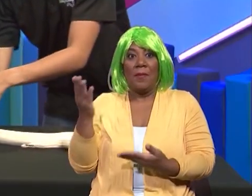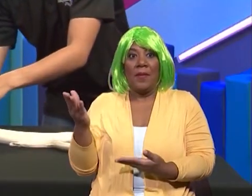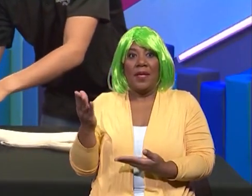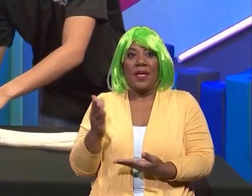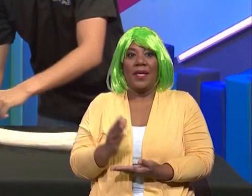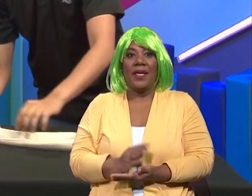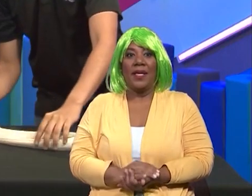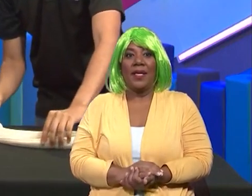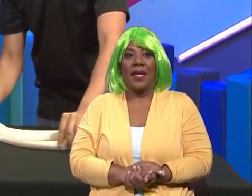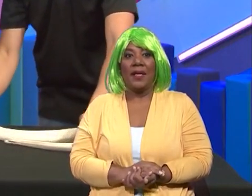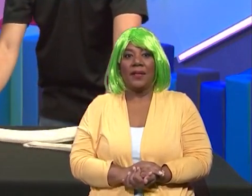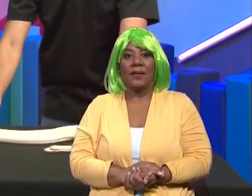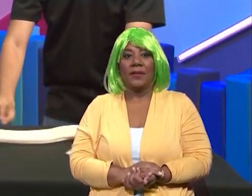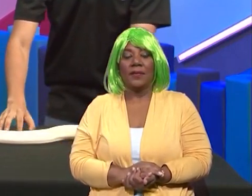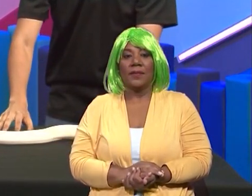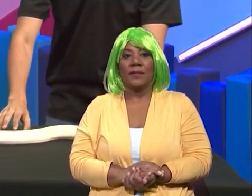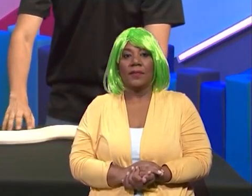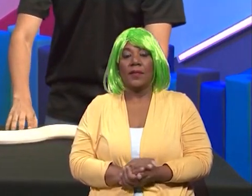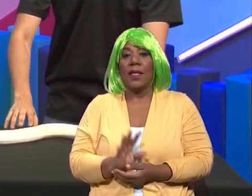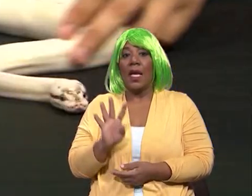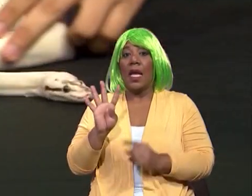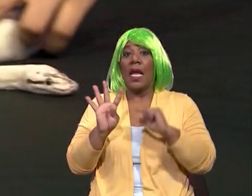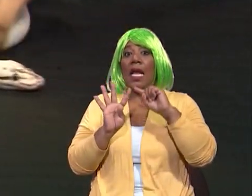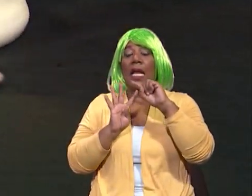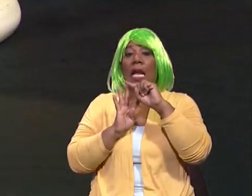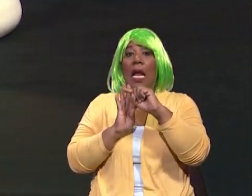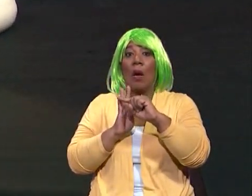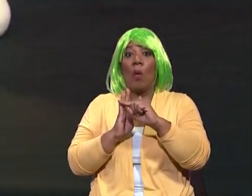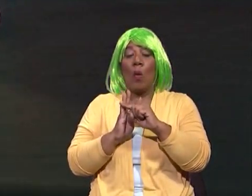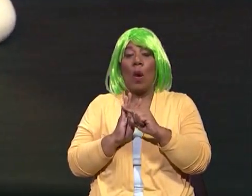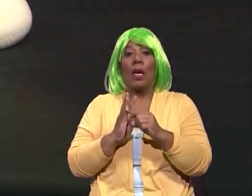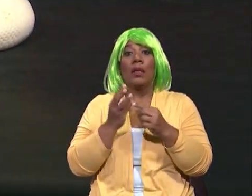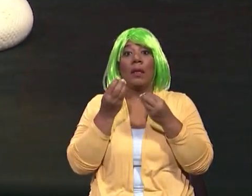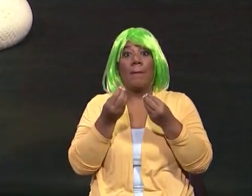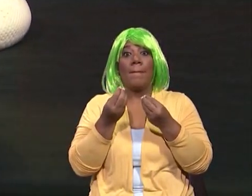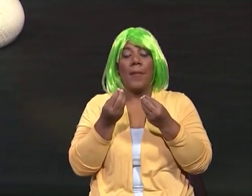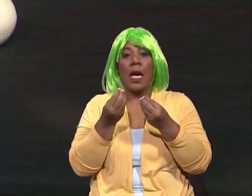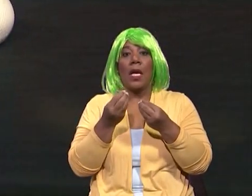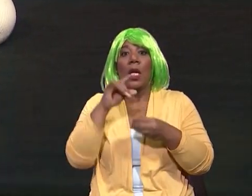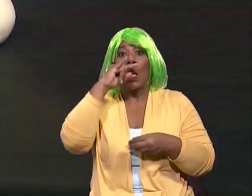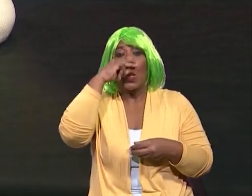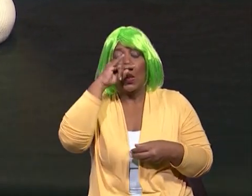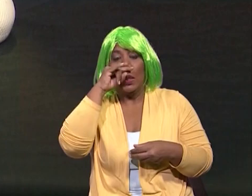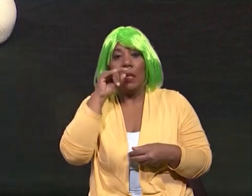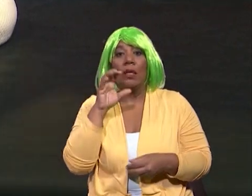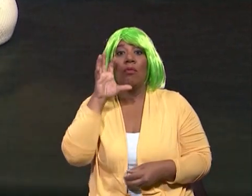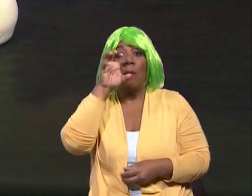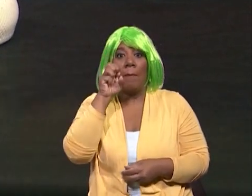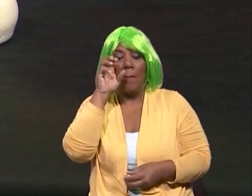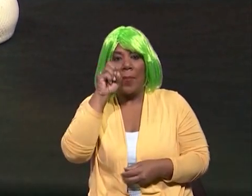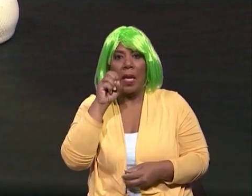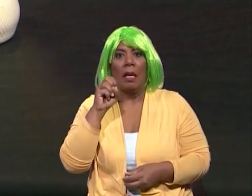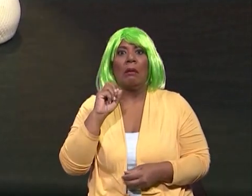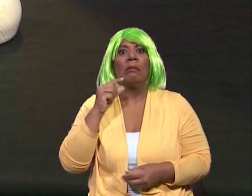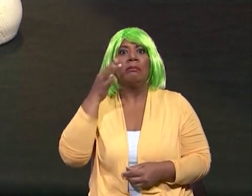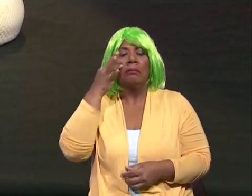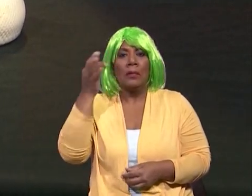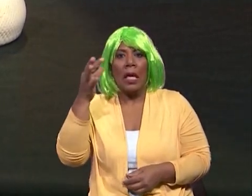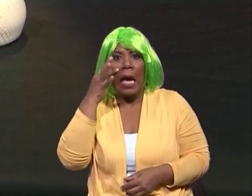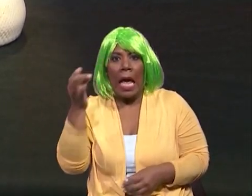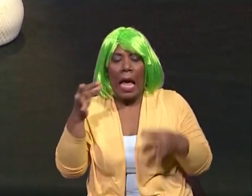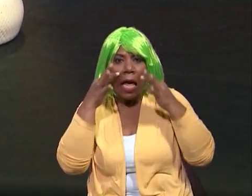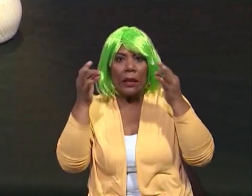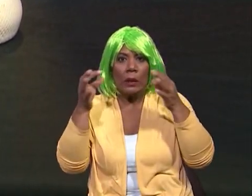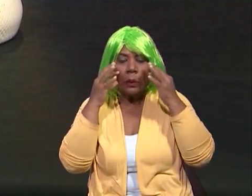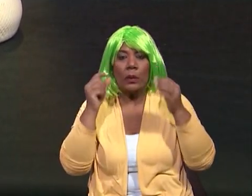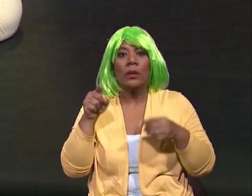mundo. Mírenla. Y es la cuarta mascota más comprada en los Estados Unidos. Después del perro, el gato y el hurón, viene la pitón bola. Cuando se